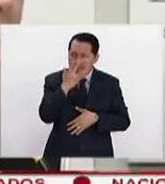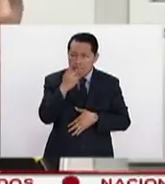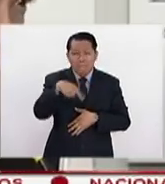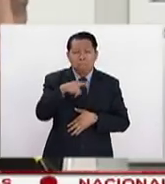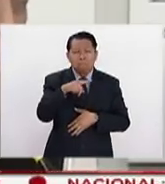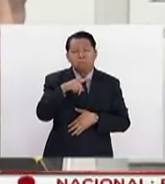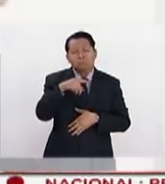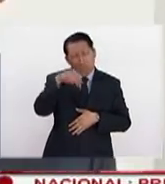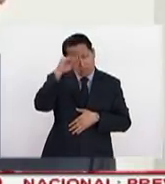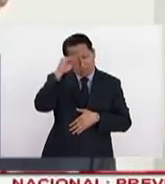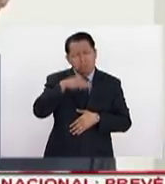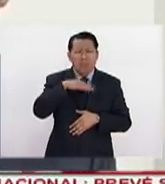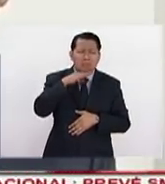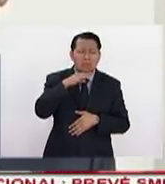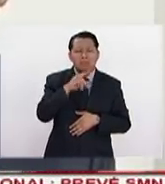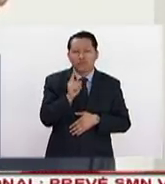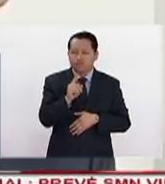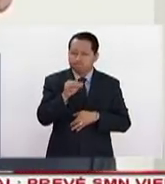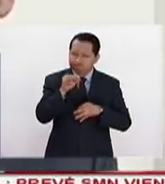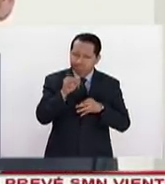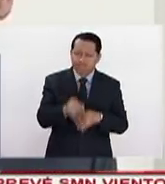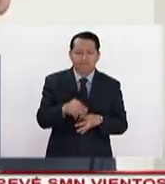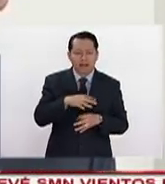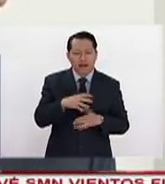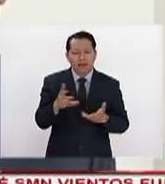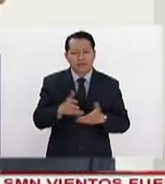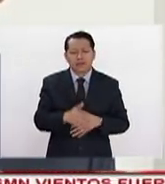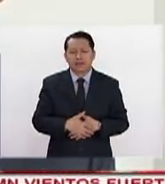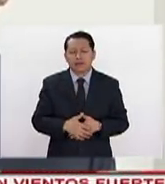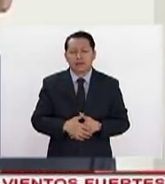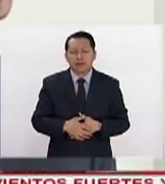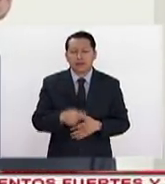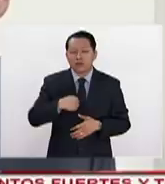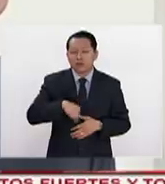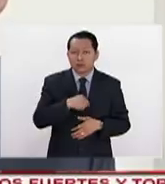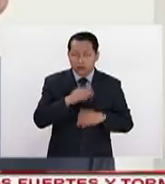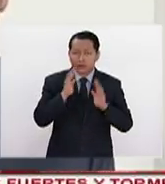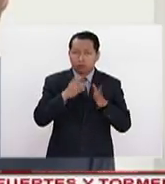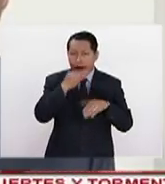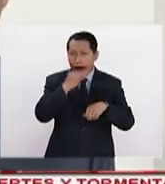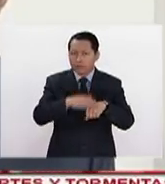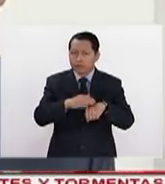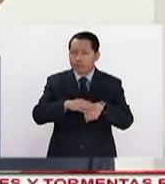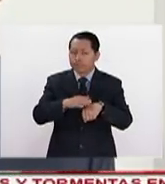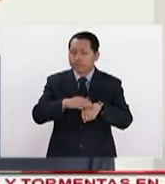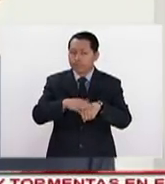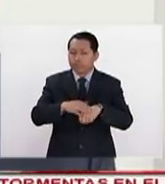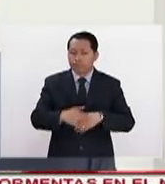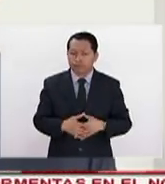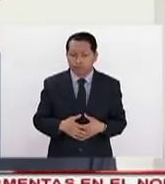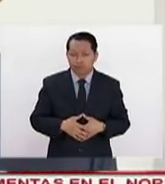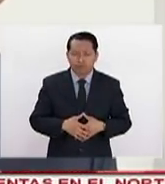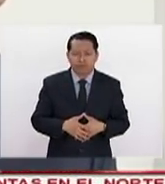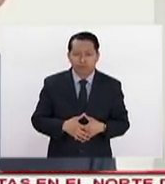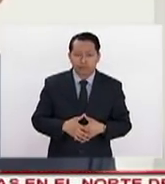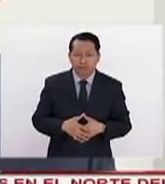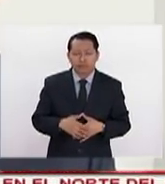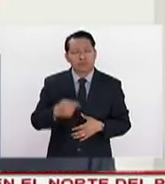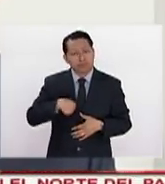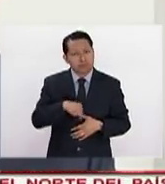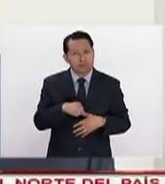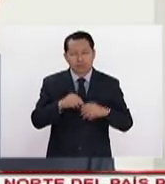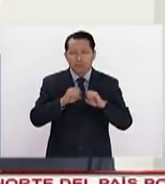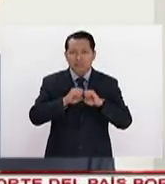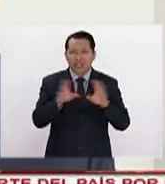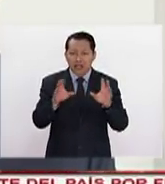que se equivocó. Y nosotros los hemos notificado y estamos, por